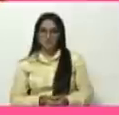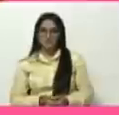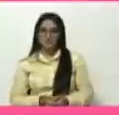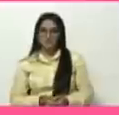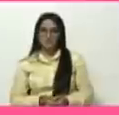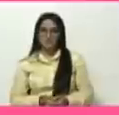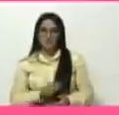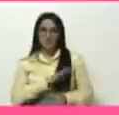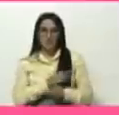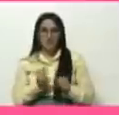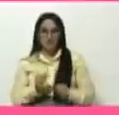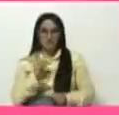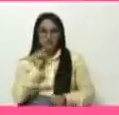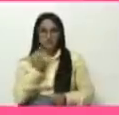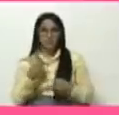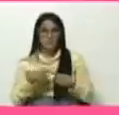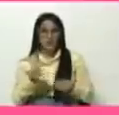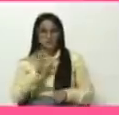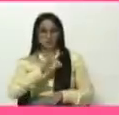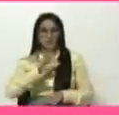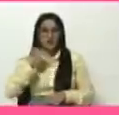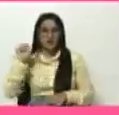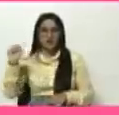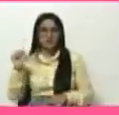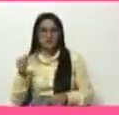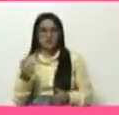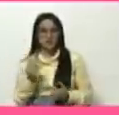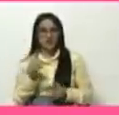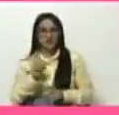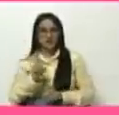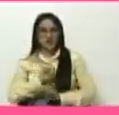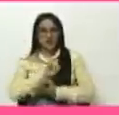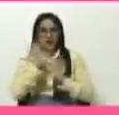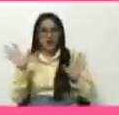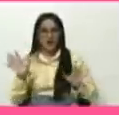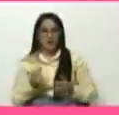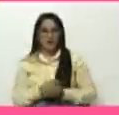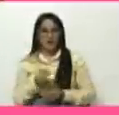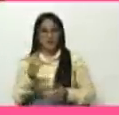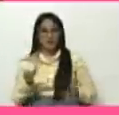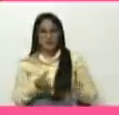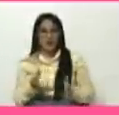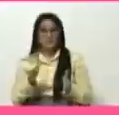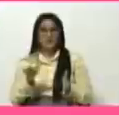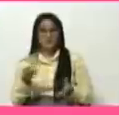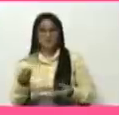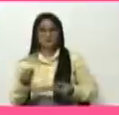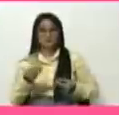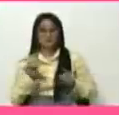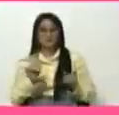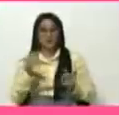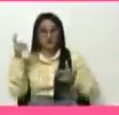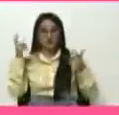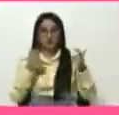Con la fuerza de la juventud, pero en socialismo. Que tengamos eso claro, ¿eh? Porque ese fue el camino que nos trazó el comandante Chávez.